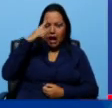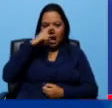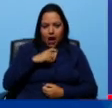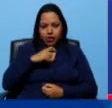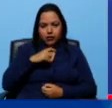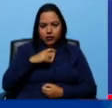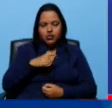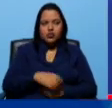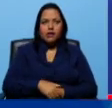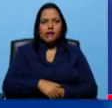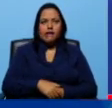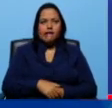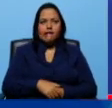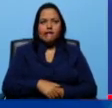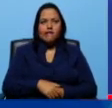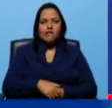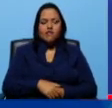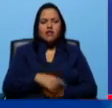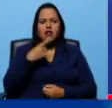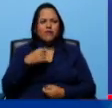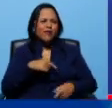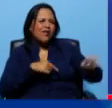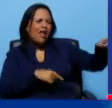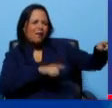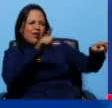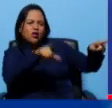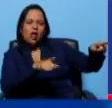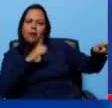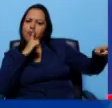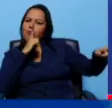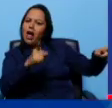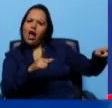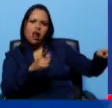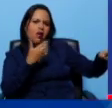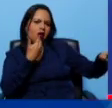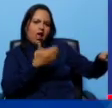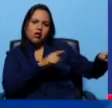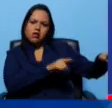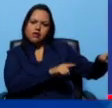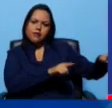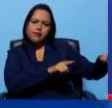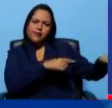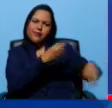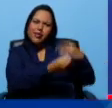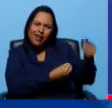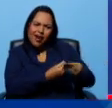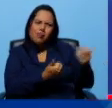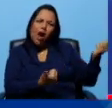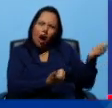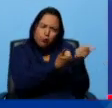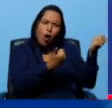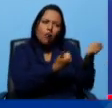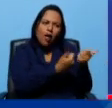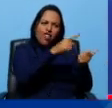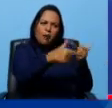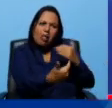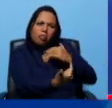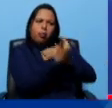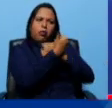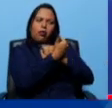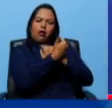cuando comentaba, esa persona sí es malagradecida, mira, todo lo que hicimos por ella, y mire, se